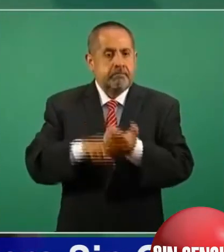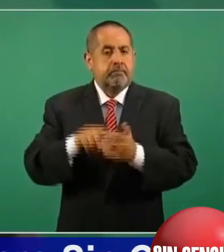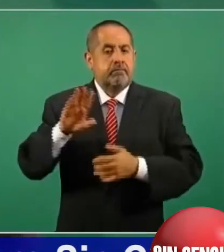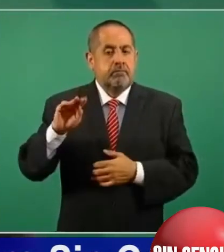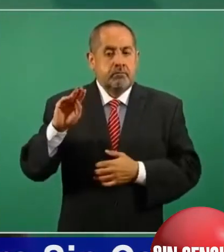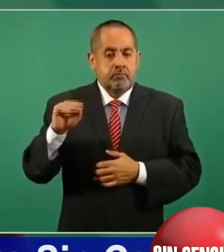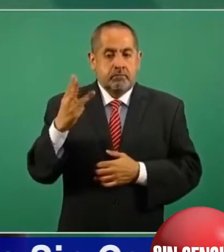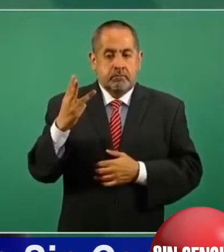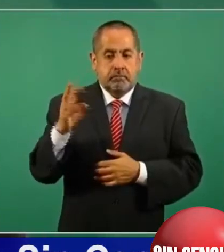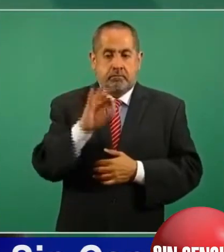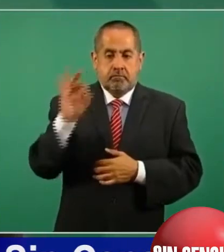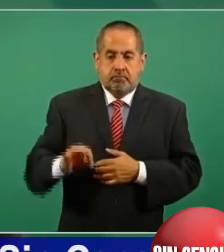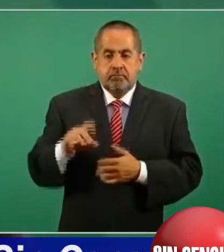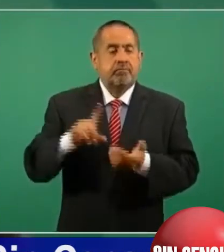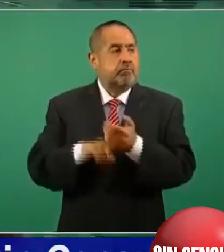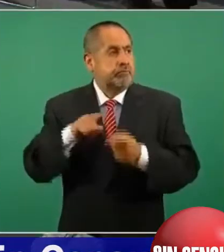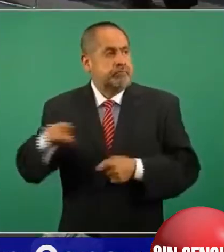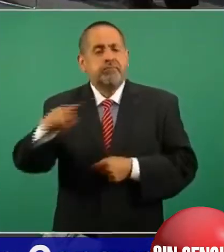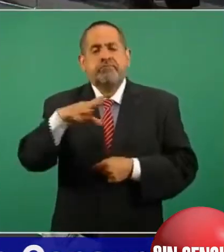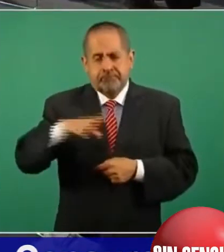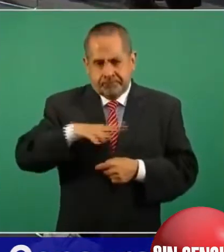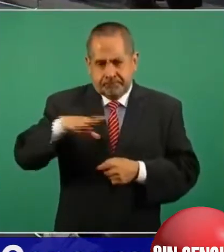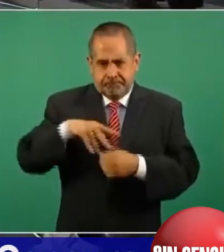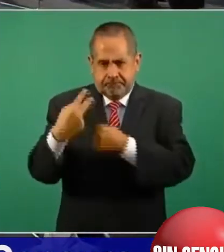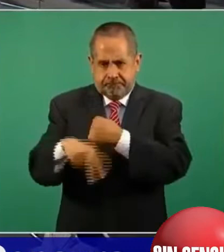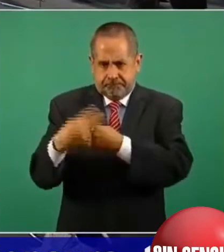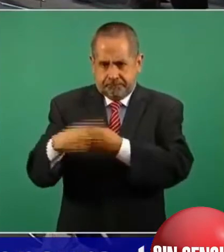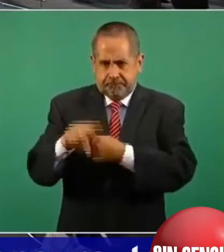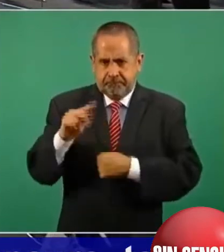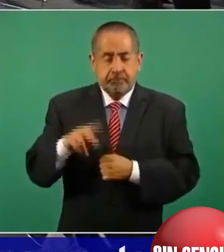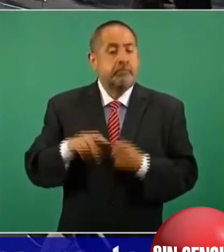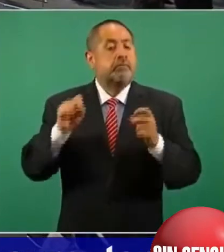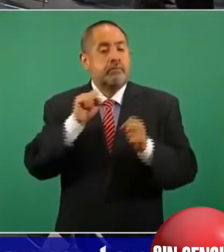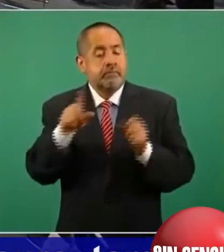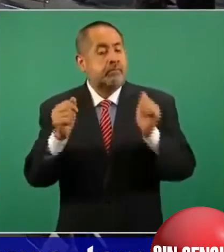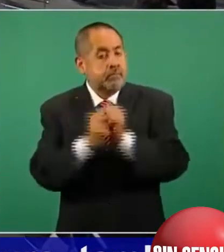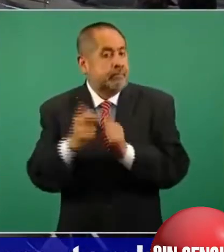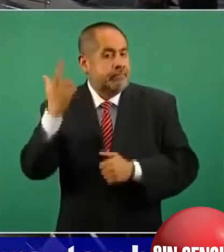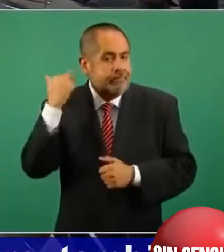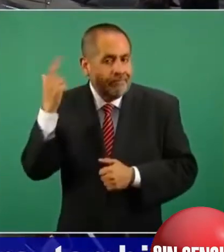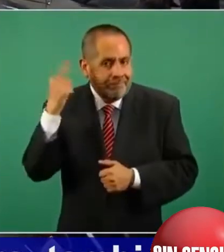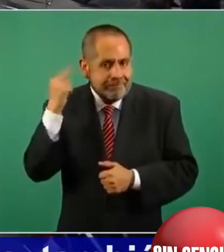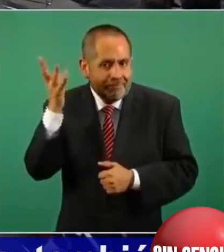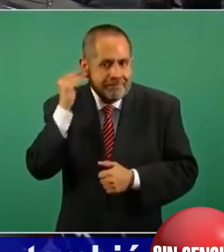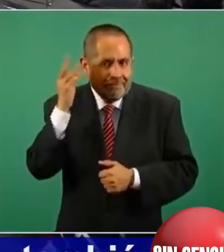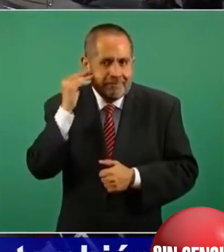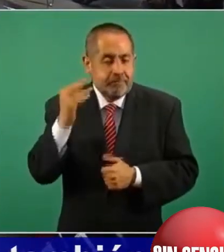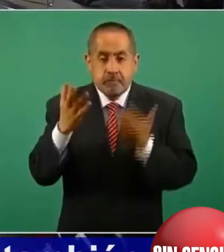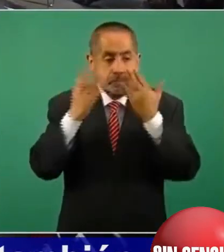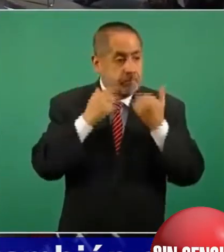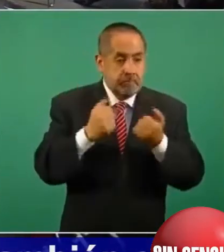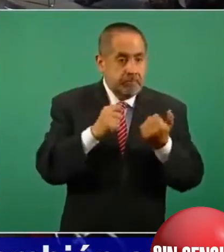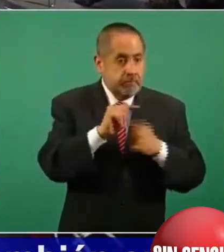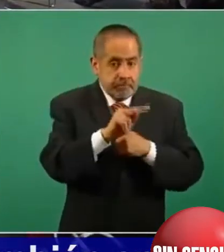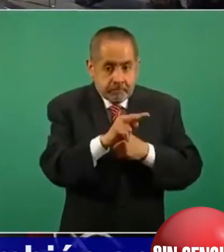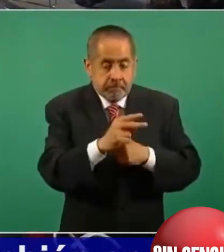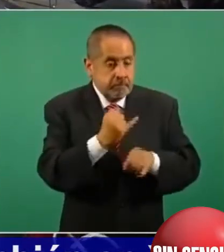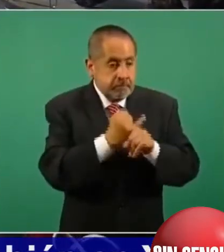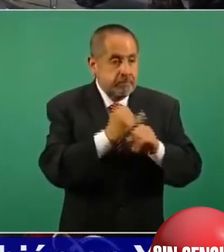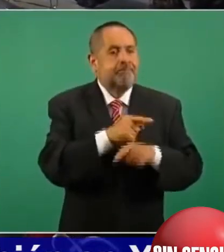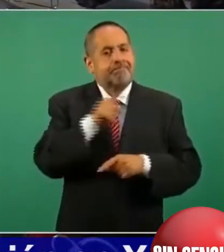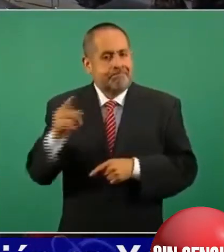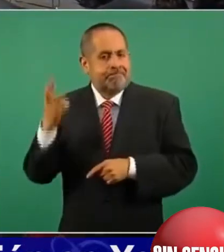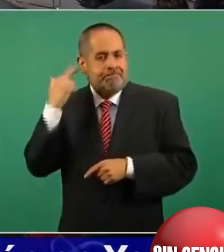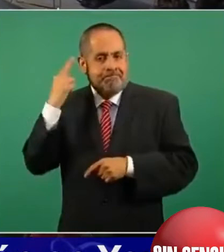la población tiene televisión. También se hizo por radio para quienes no tuvieran televisión, en 22